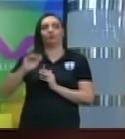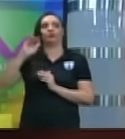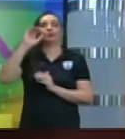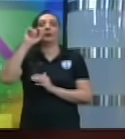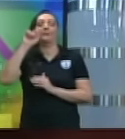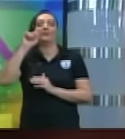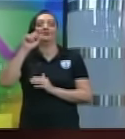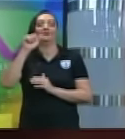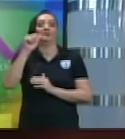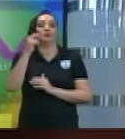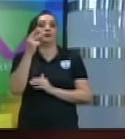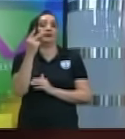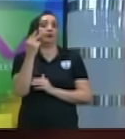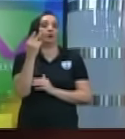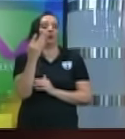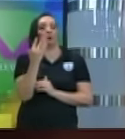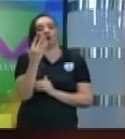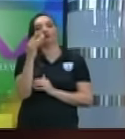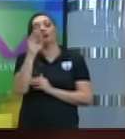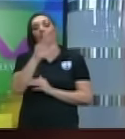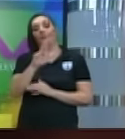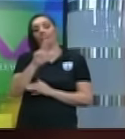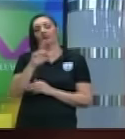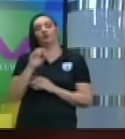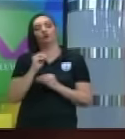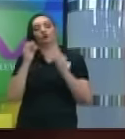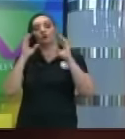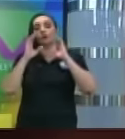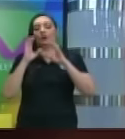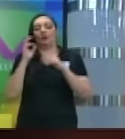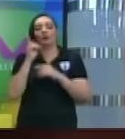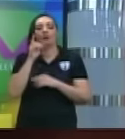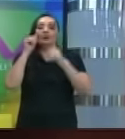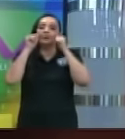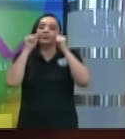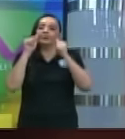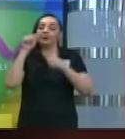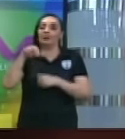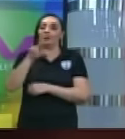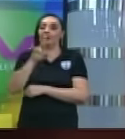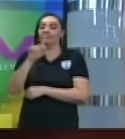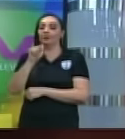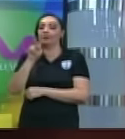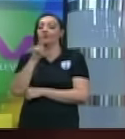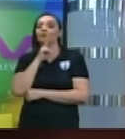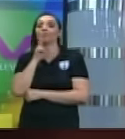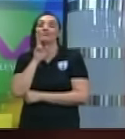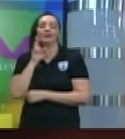y 21 solamente el miércoles. Mucha precaución, esté pendiente de RTV Noticias que le informamos oportunamente y tenga muy buen fin de semana.